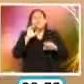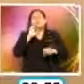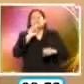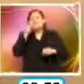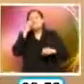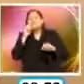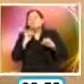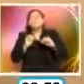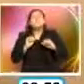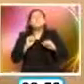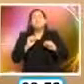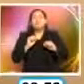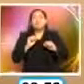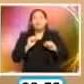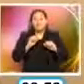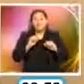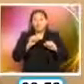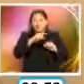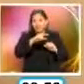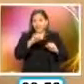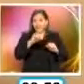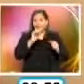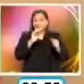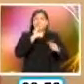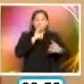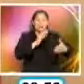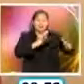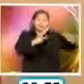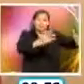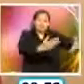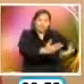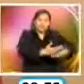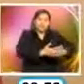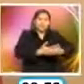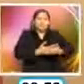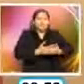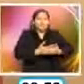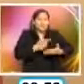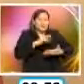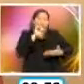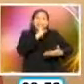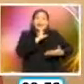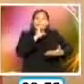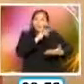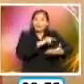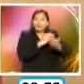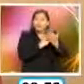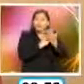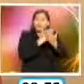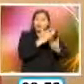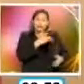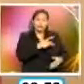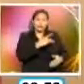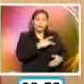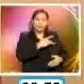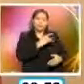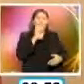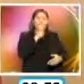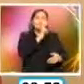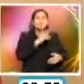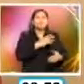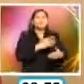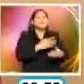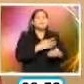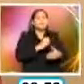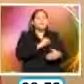sintiendo. De hecho, algo muy importante es que cuando está en brazos de mamá, ese bebé empieza a regular su temperatura, su frecuencia cardíaca y su frecuencia respiratoria